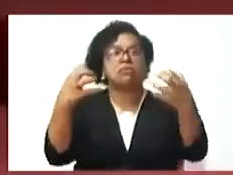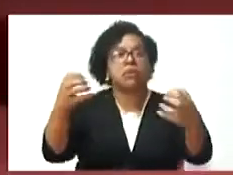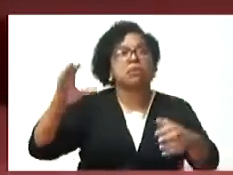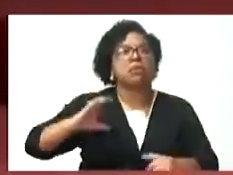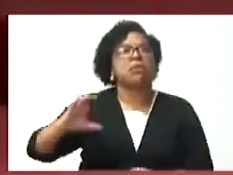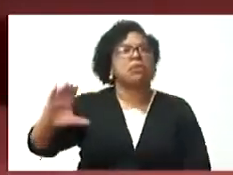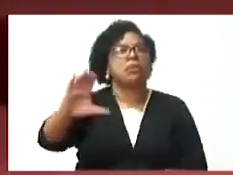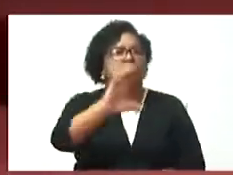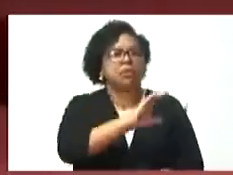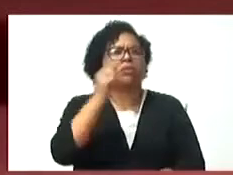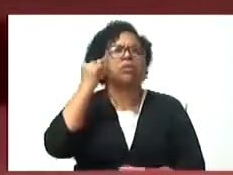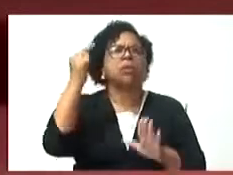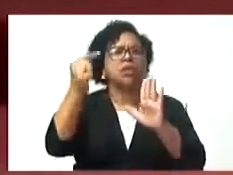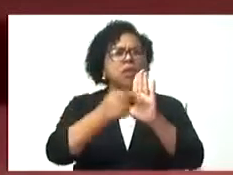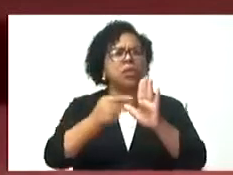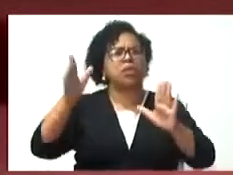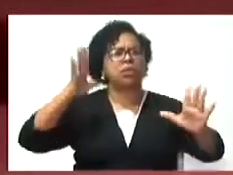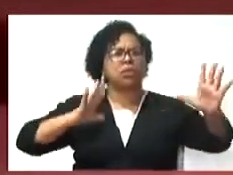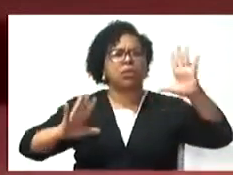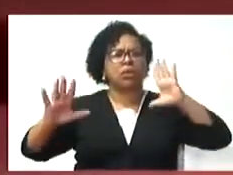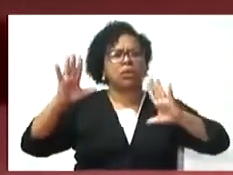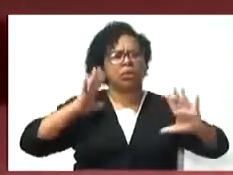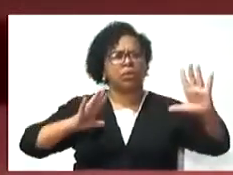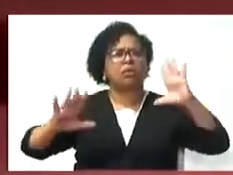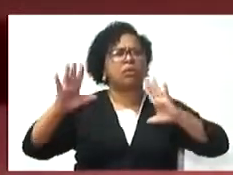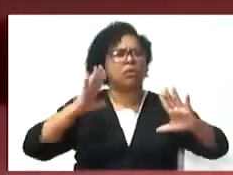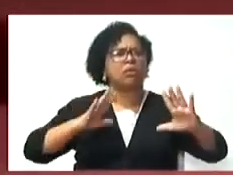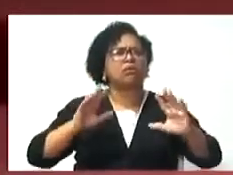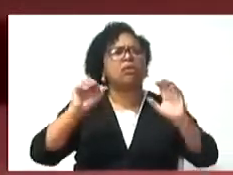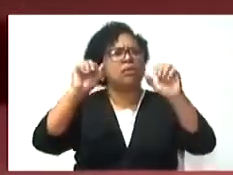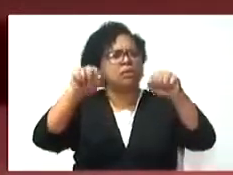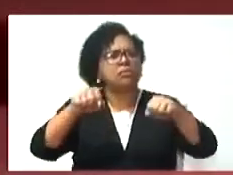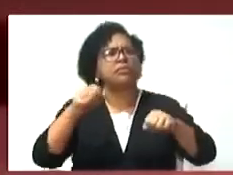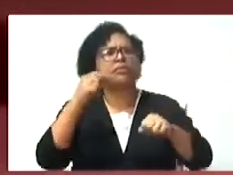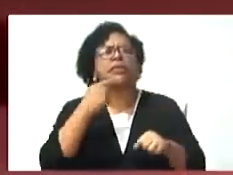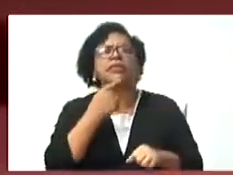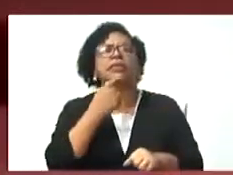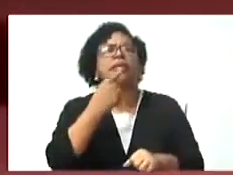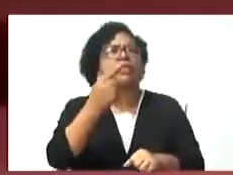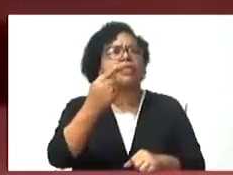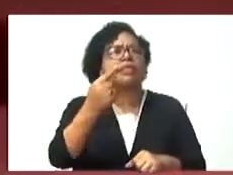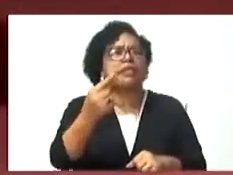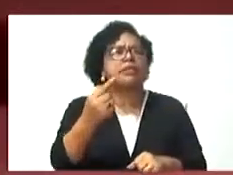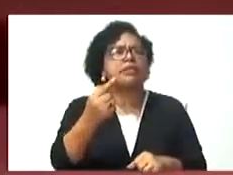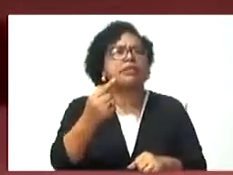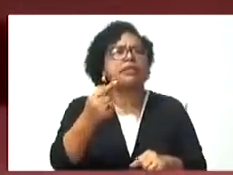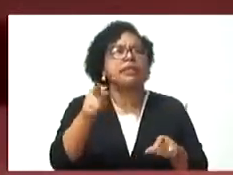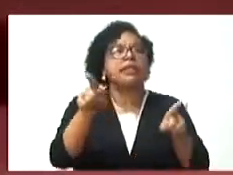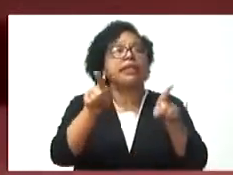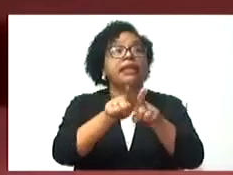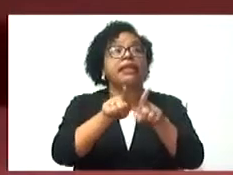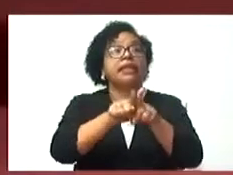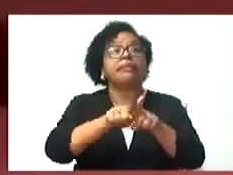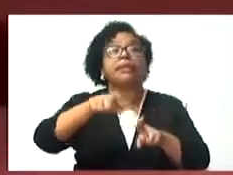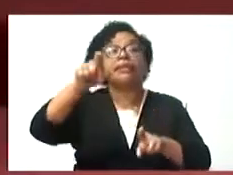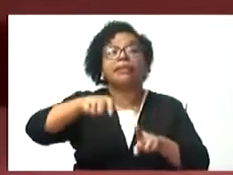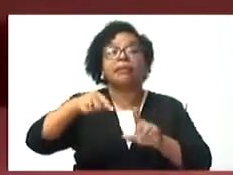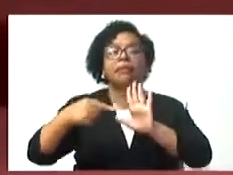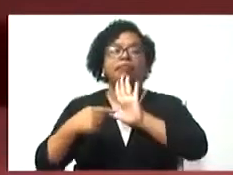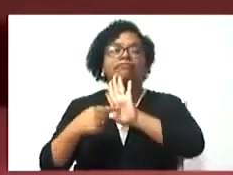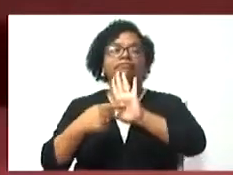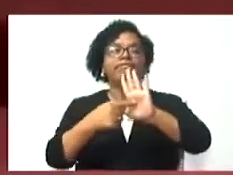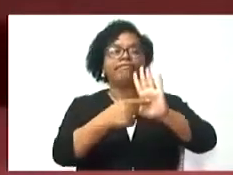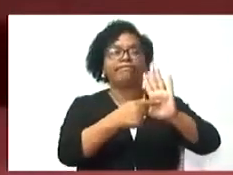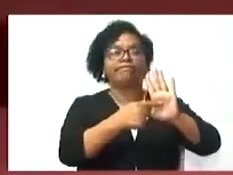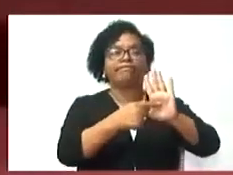viste y le puedo decir que también hay que aparentar lo que uno es